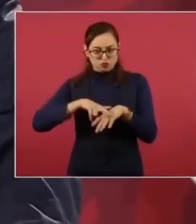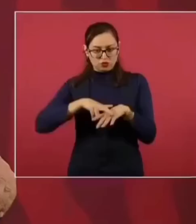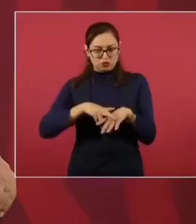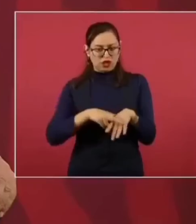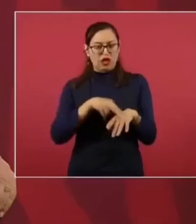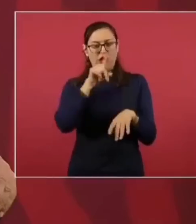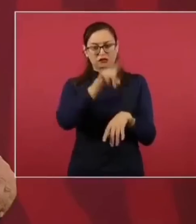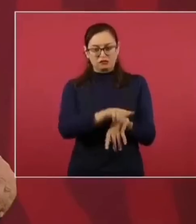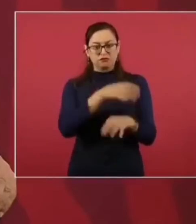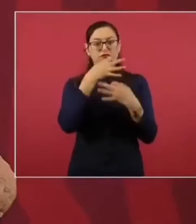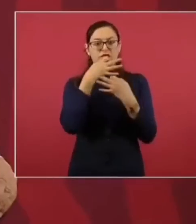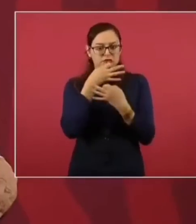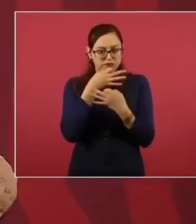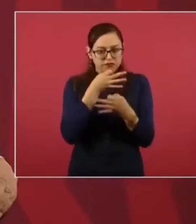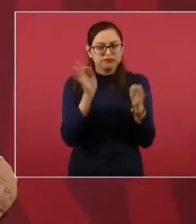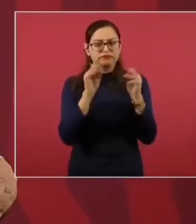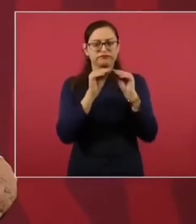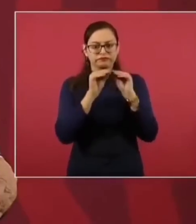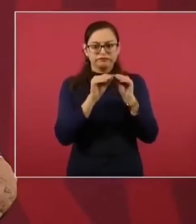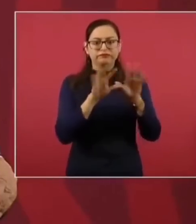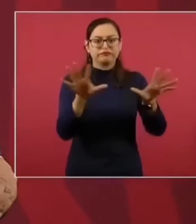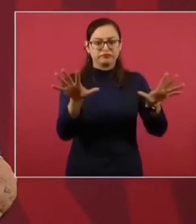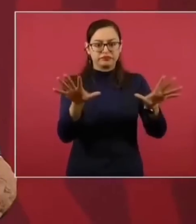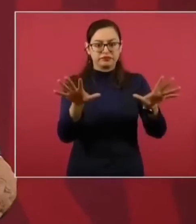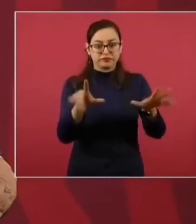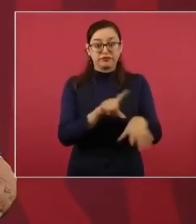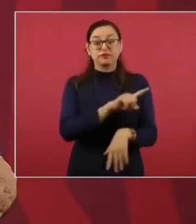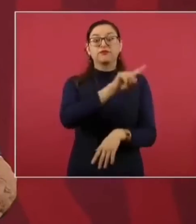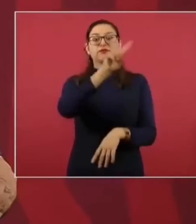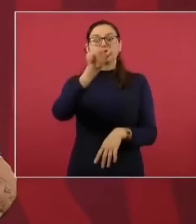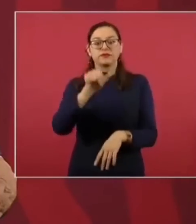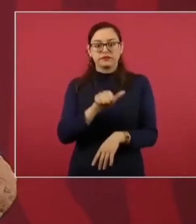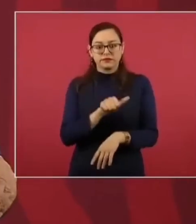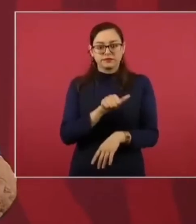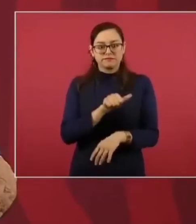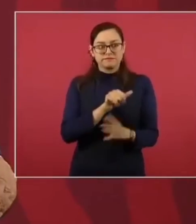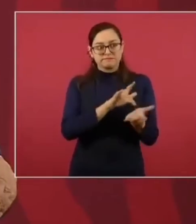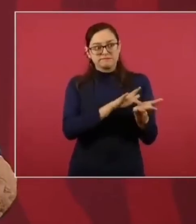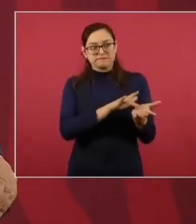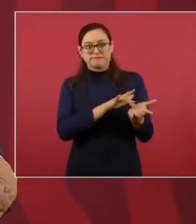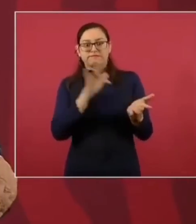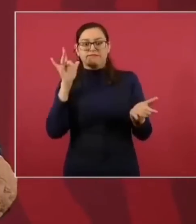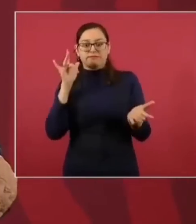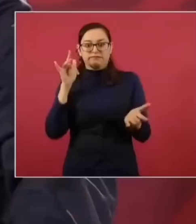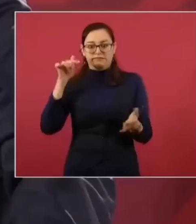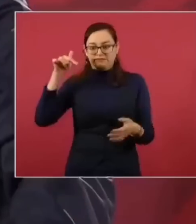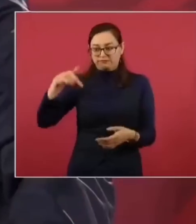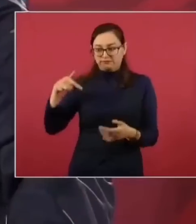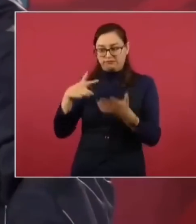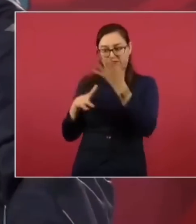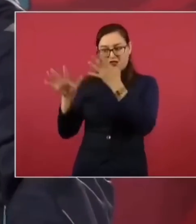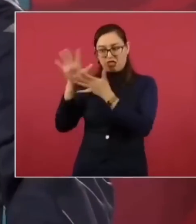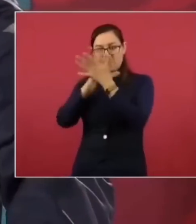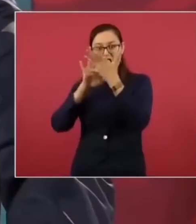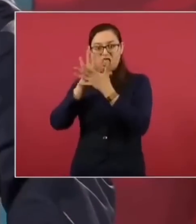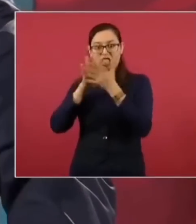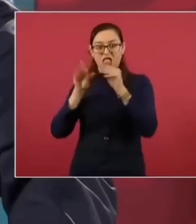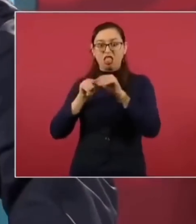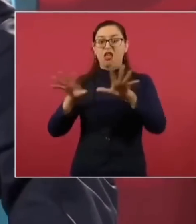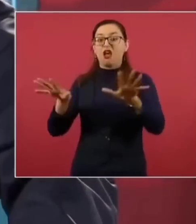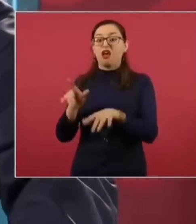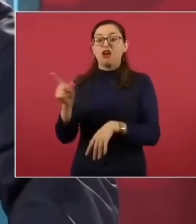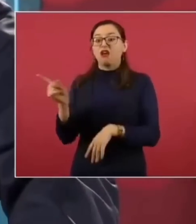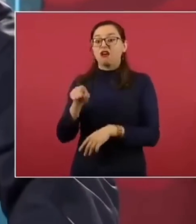originó la versión de que habían participado